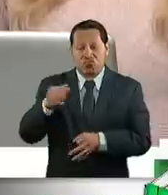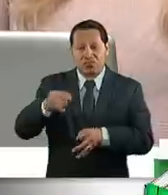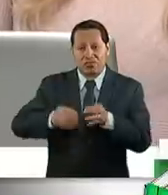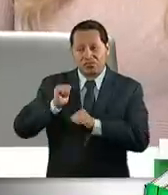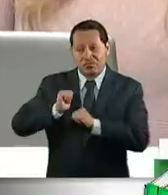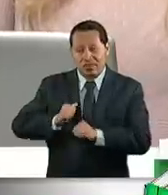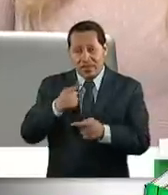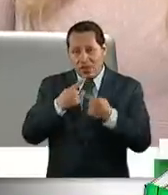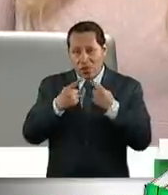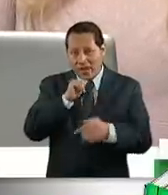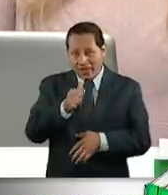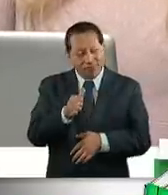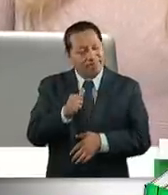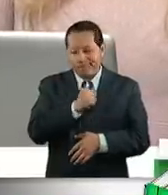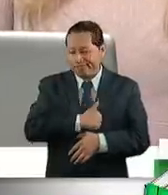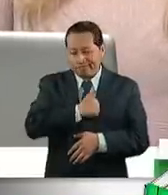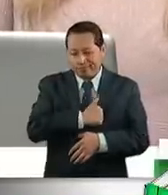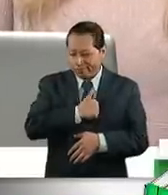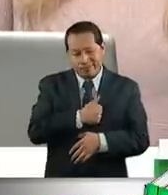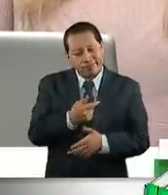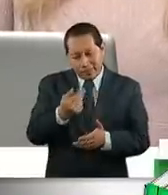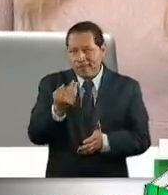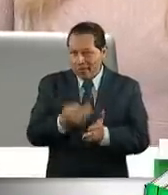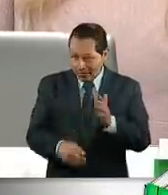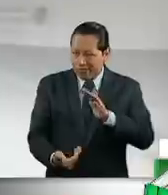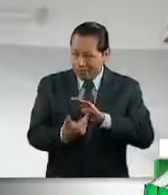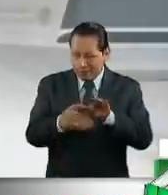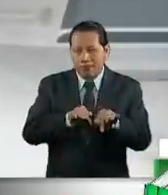diálogo y respaldaron la decisión de establecer una mesa de trabajo.